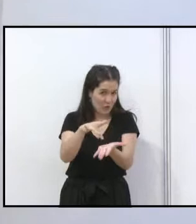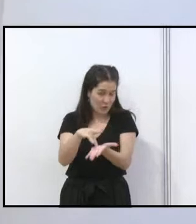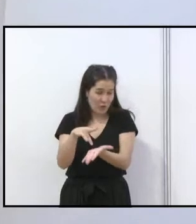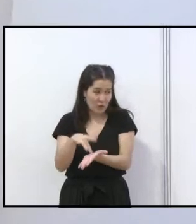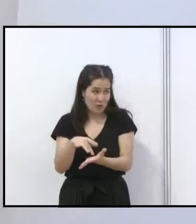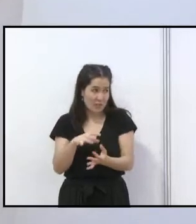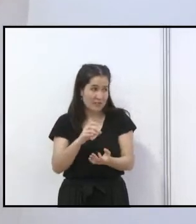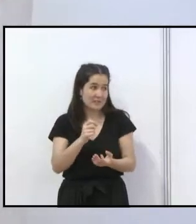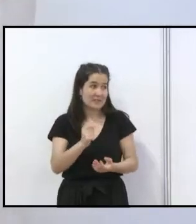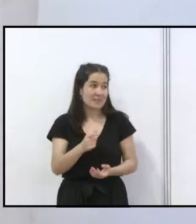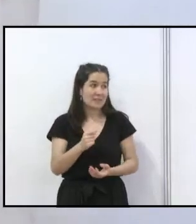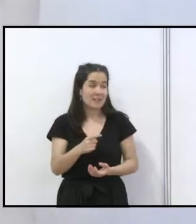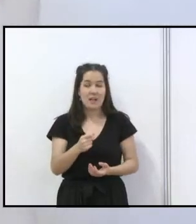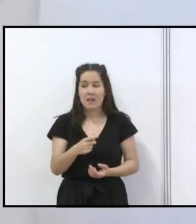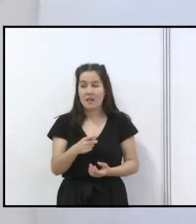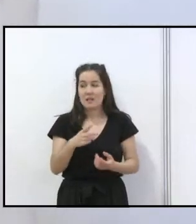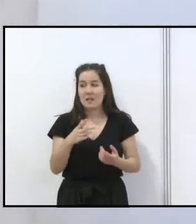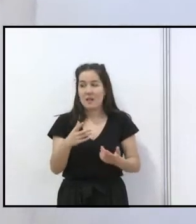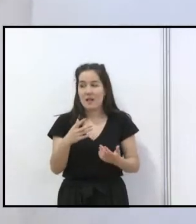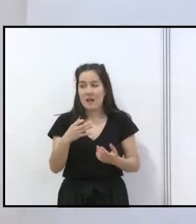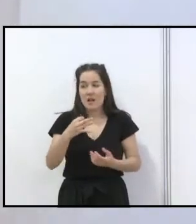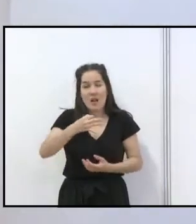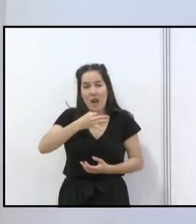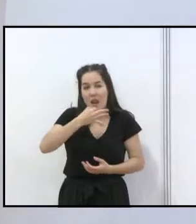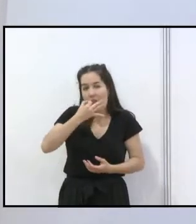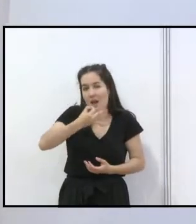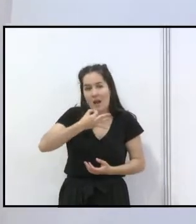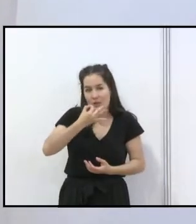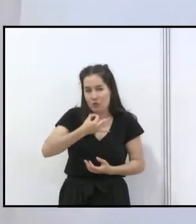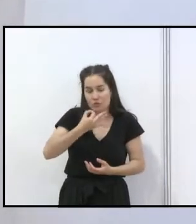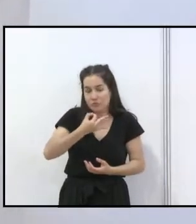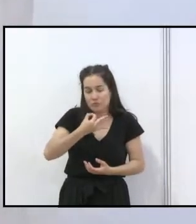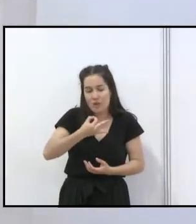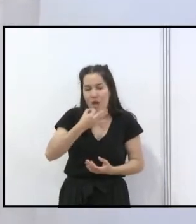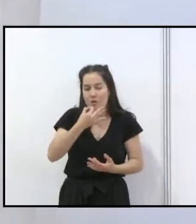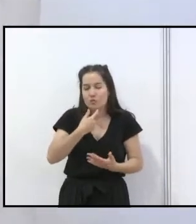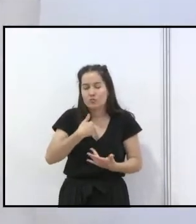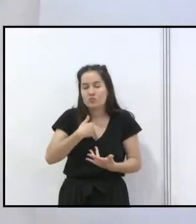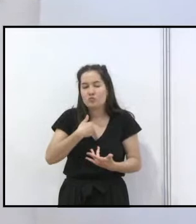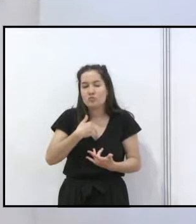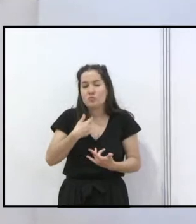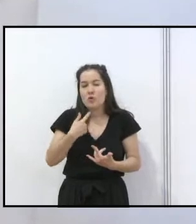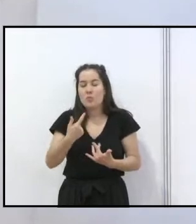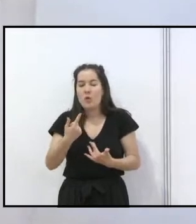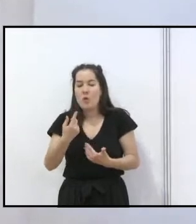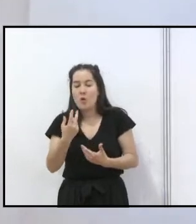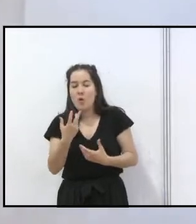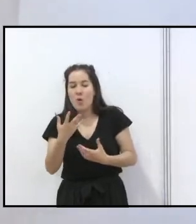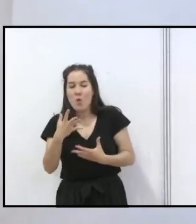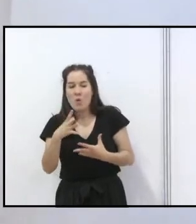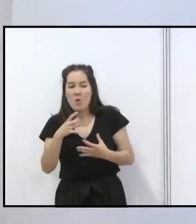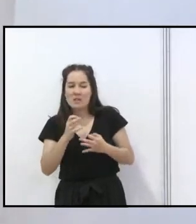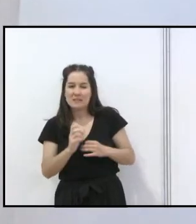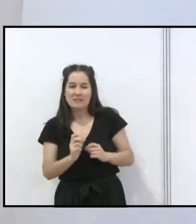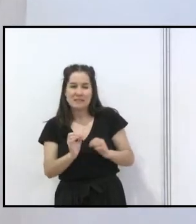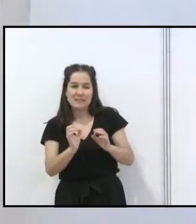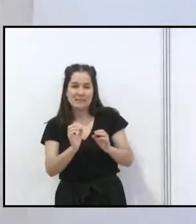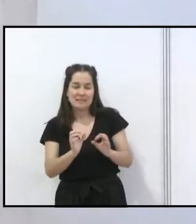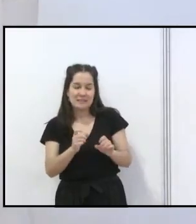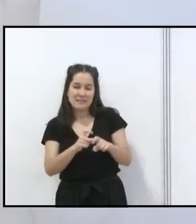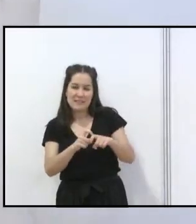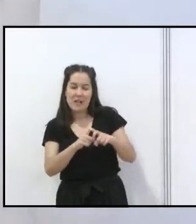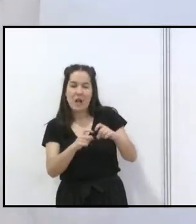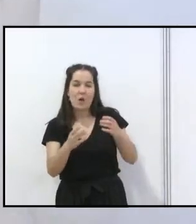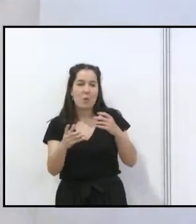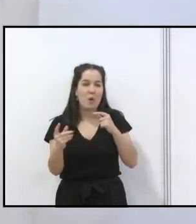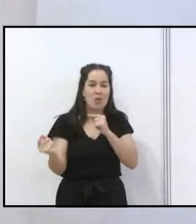es el relato. O sea, nosotras defendemos el relato como un espacio también de debate, donde a través de un camino pequeño e